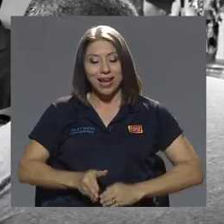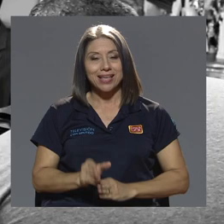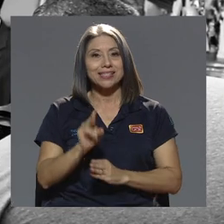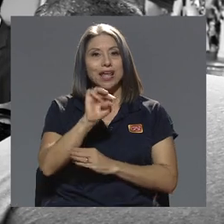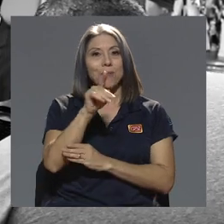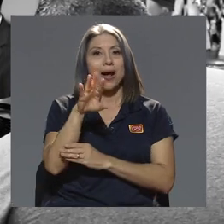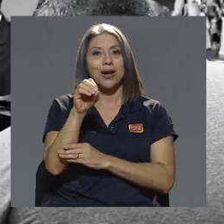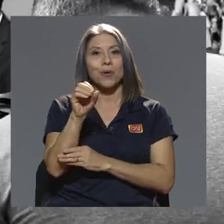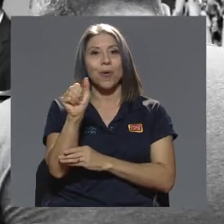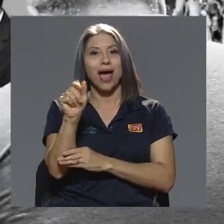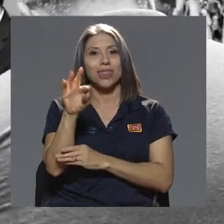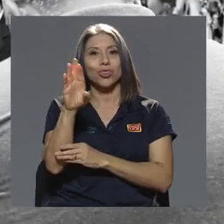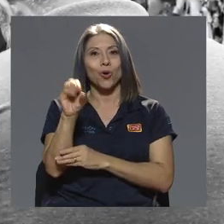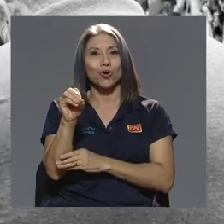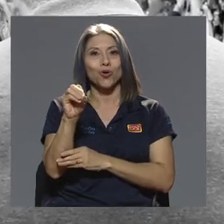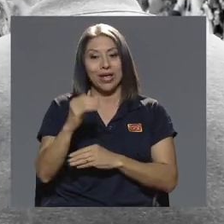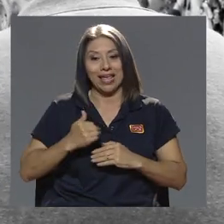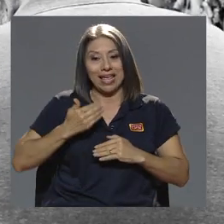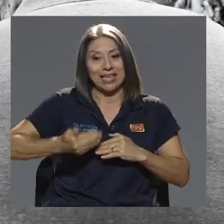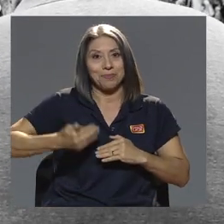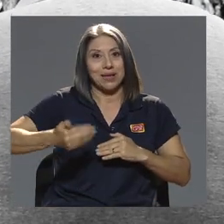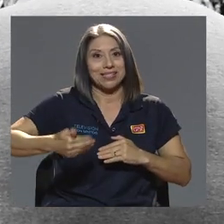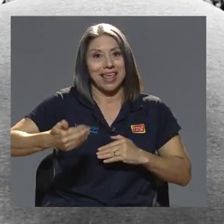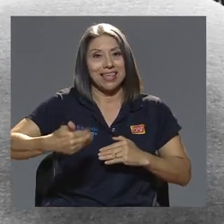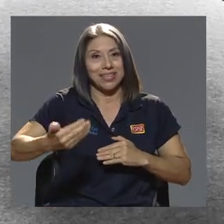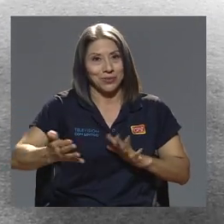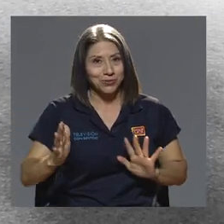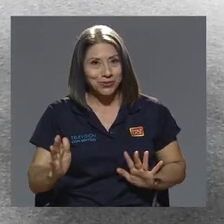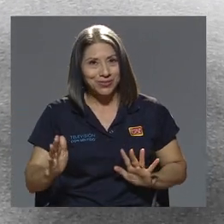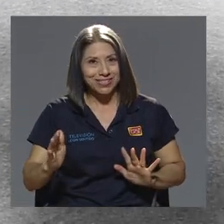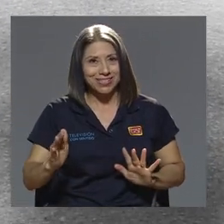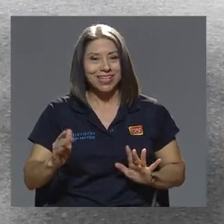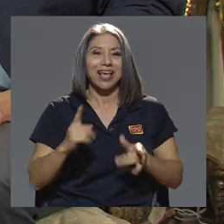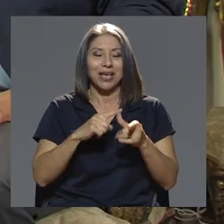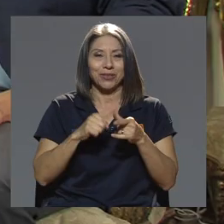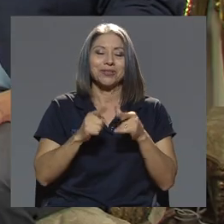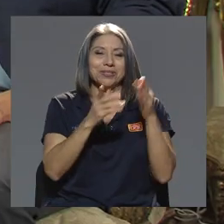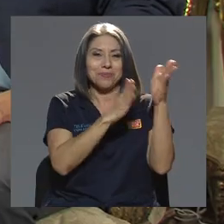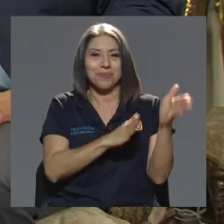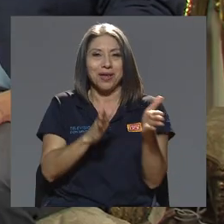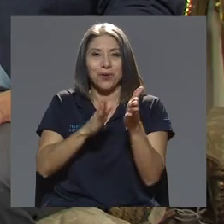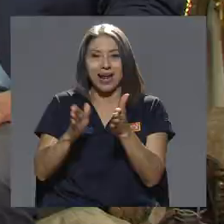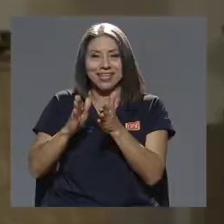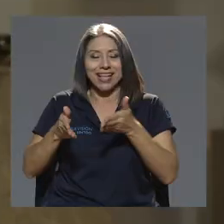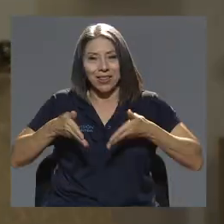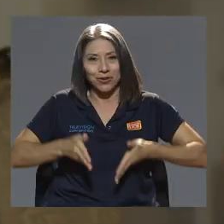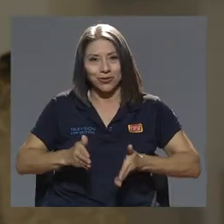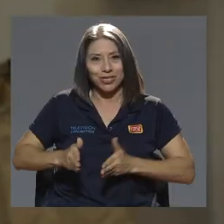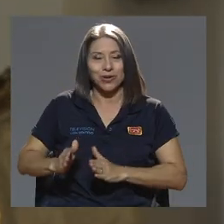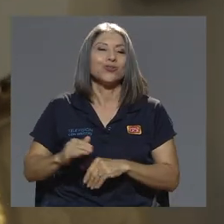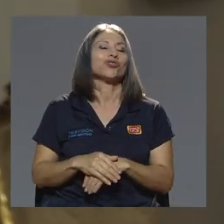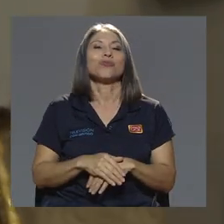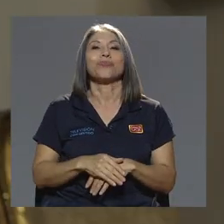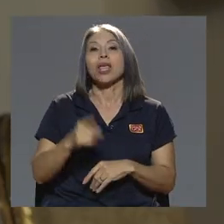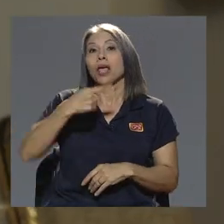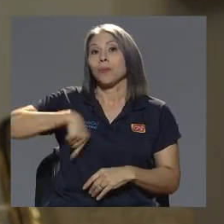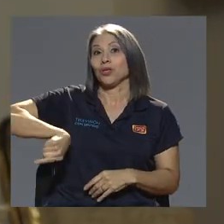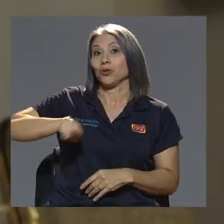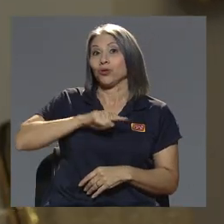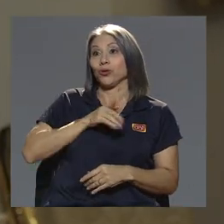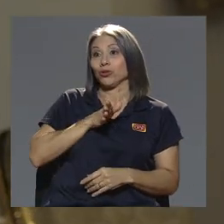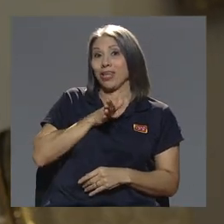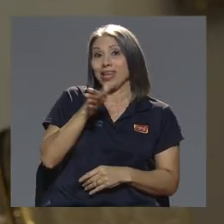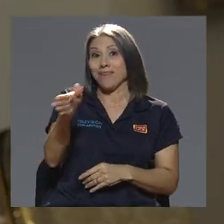bolsas de pañales que duplicar, entonces organizados los chicos. Y íbamos a visitar a don